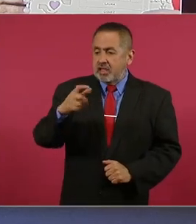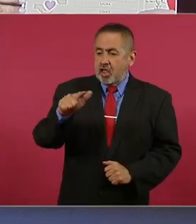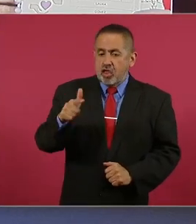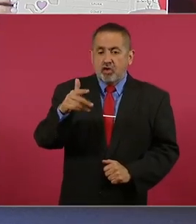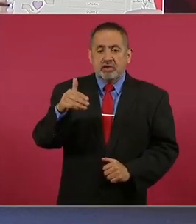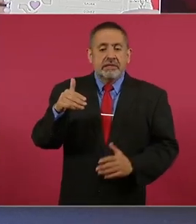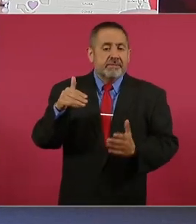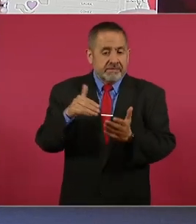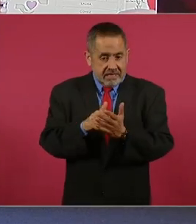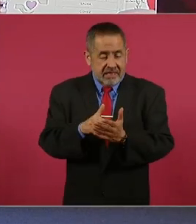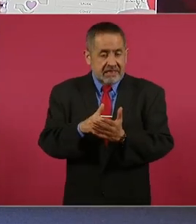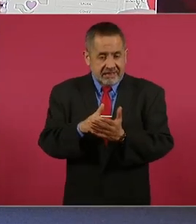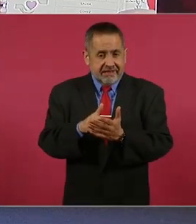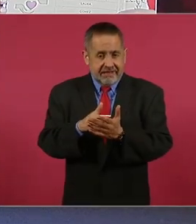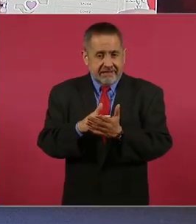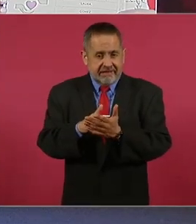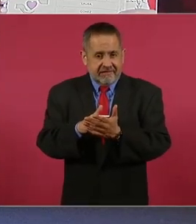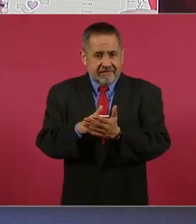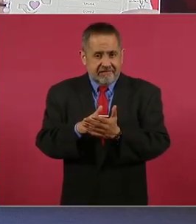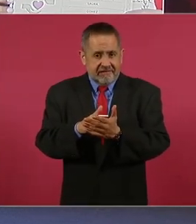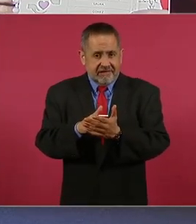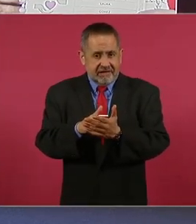312 mil